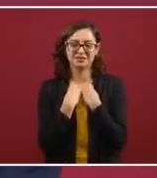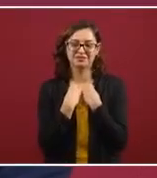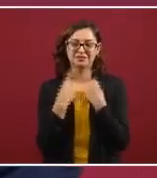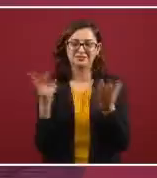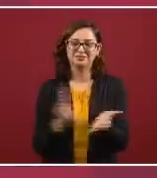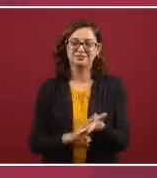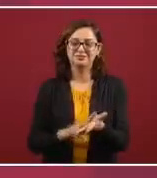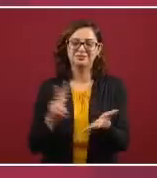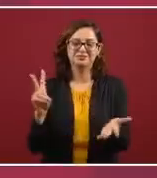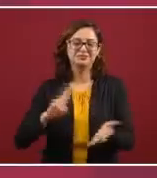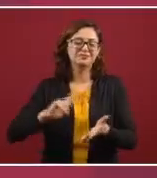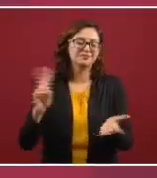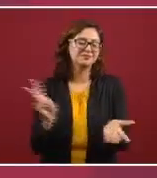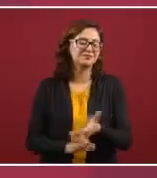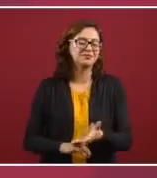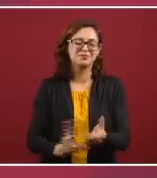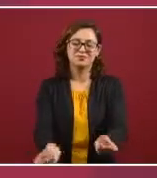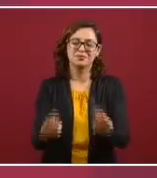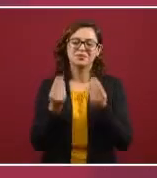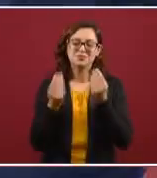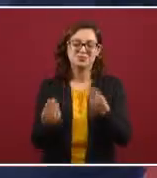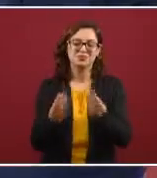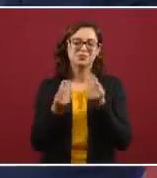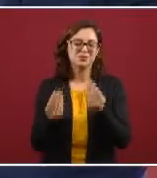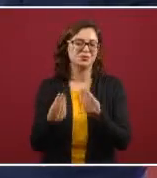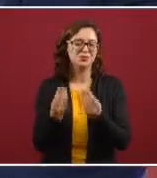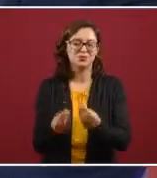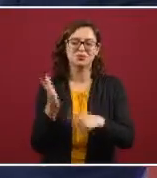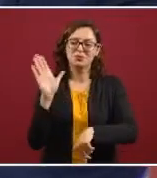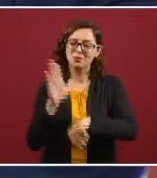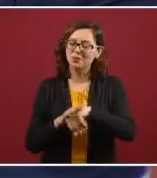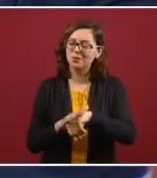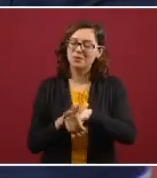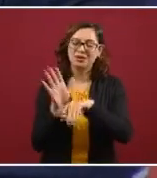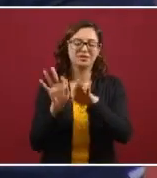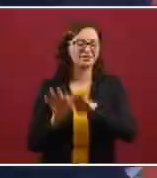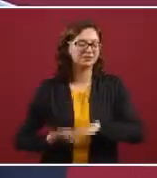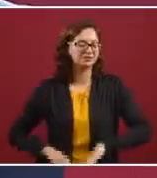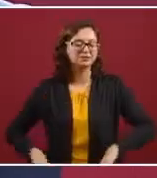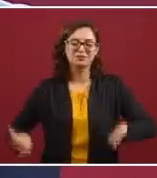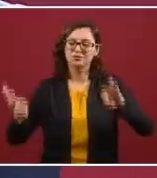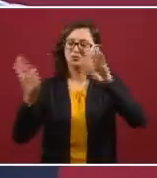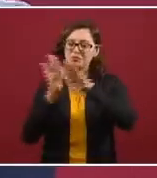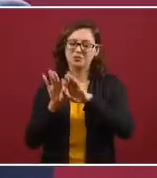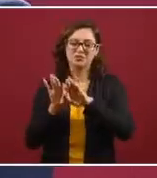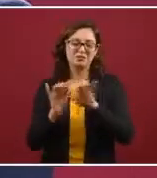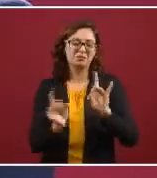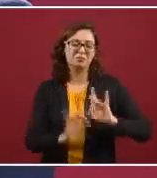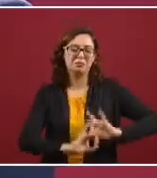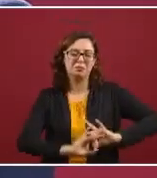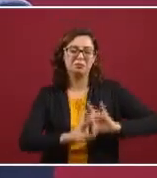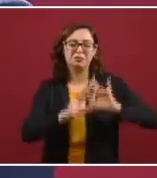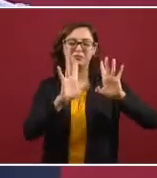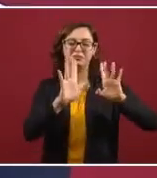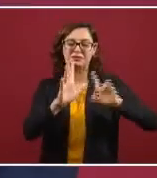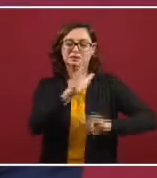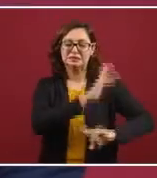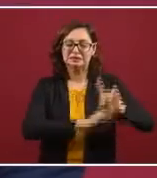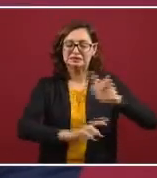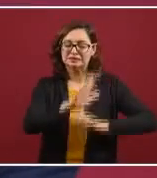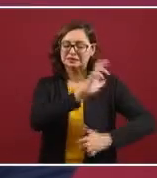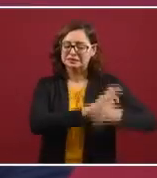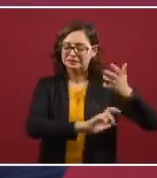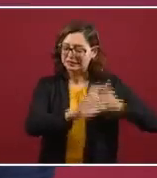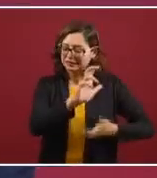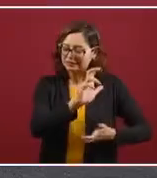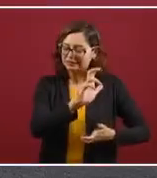es mucho, mucho, mucho más que un mal momento, que una